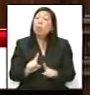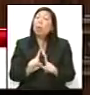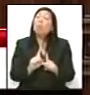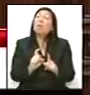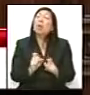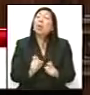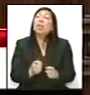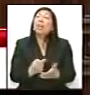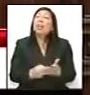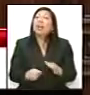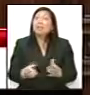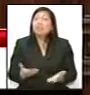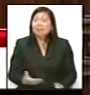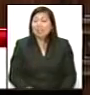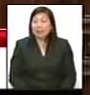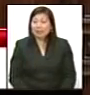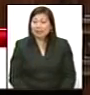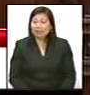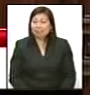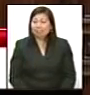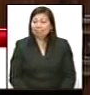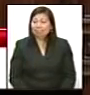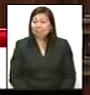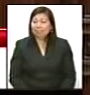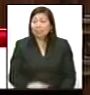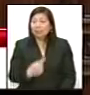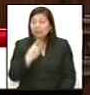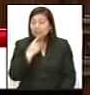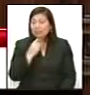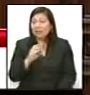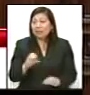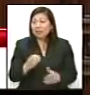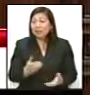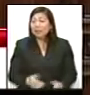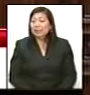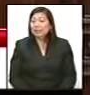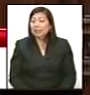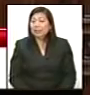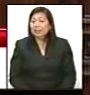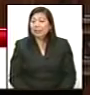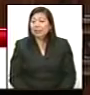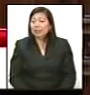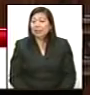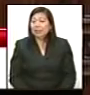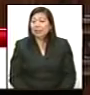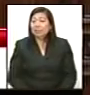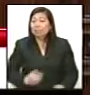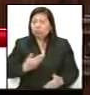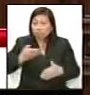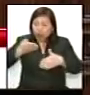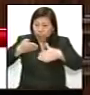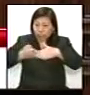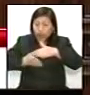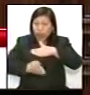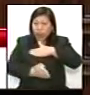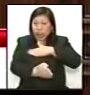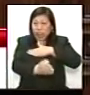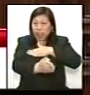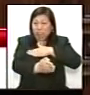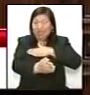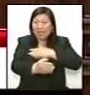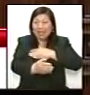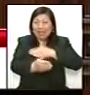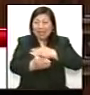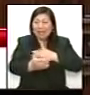hacer, y entonces dice que va a ser la continuación de